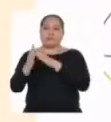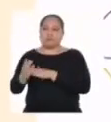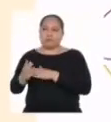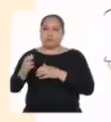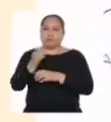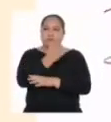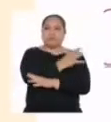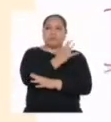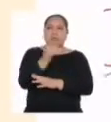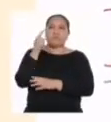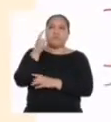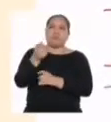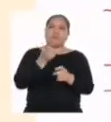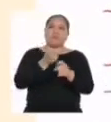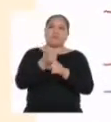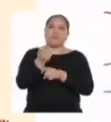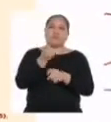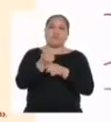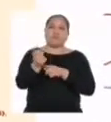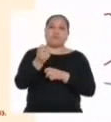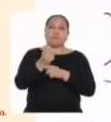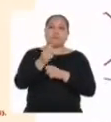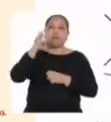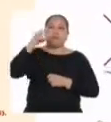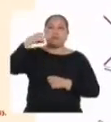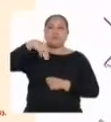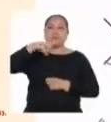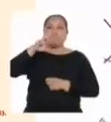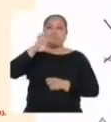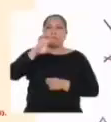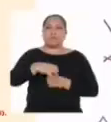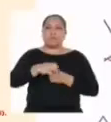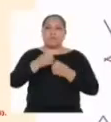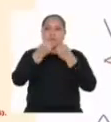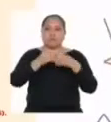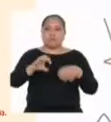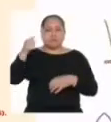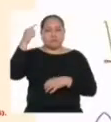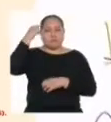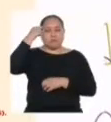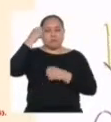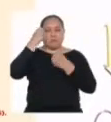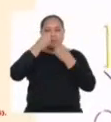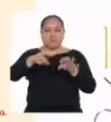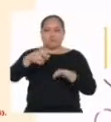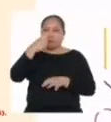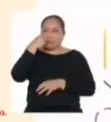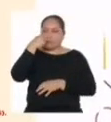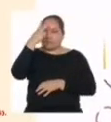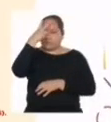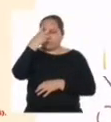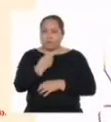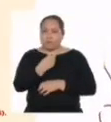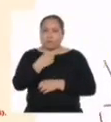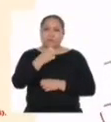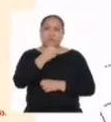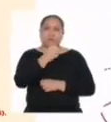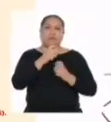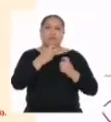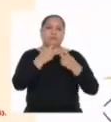a causa de la contaminación por mercurio. Pérdida de la memoria y de la vista, enfermedades